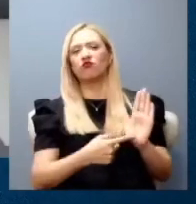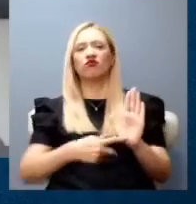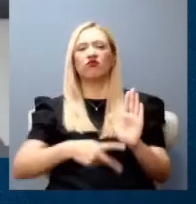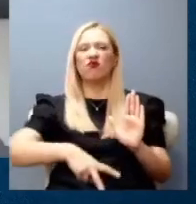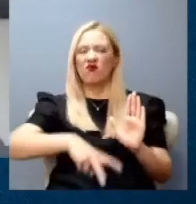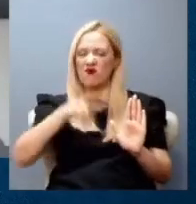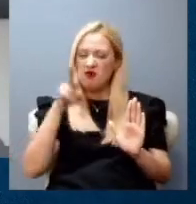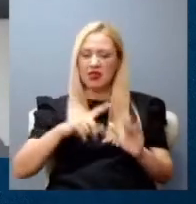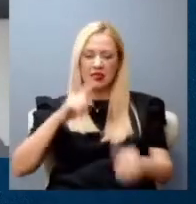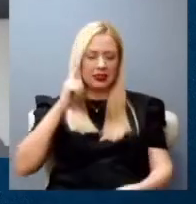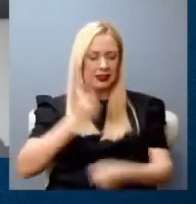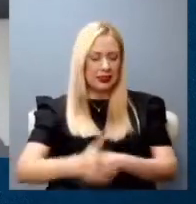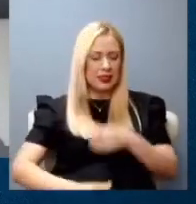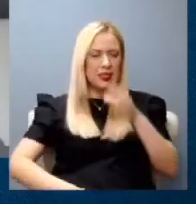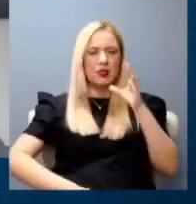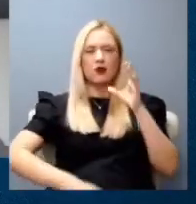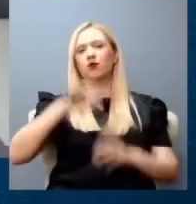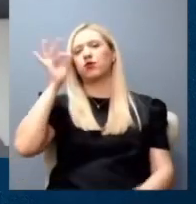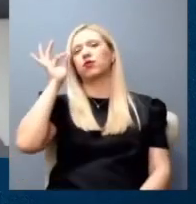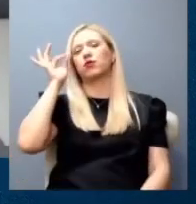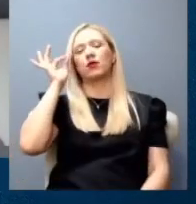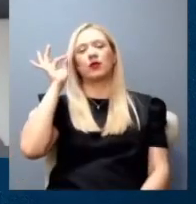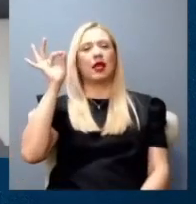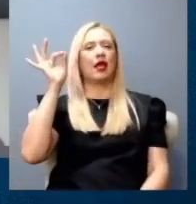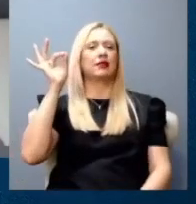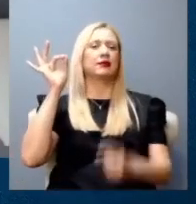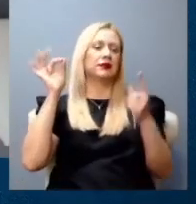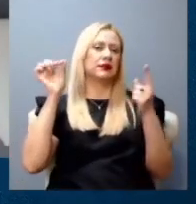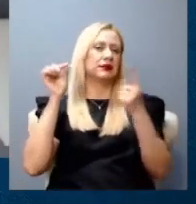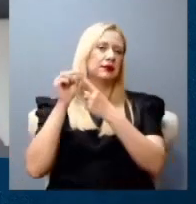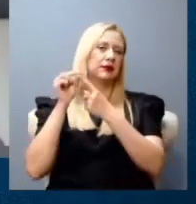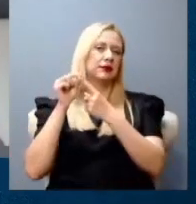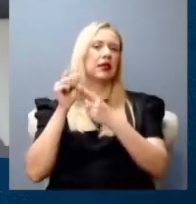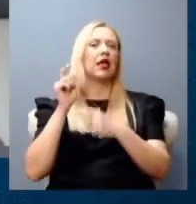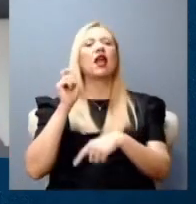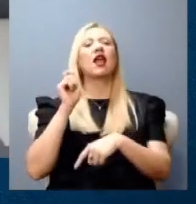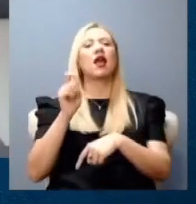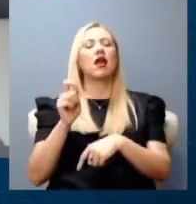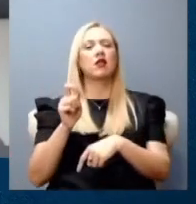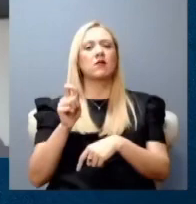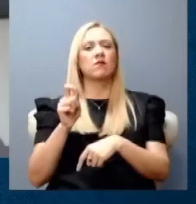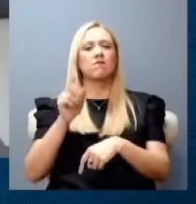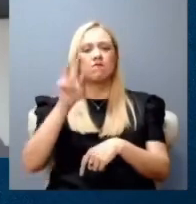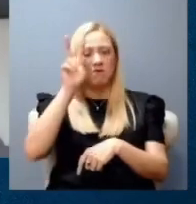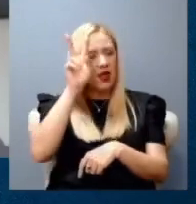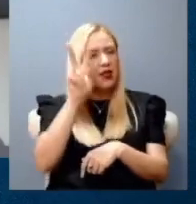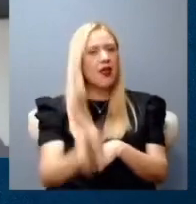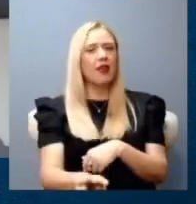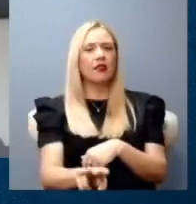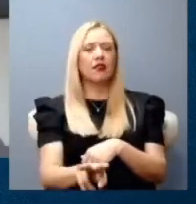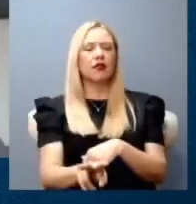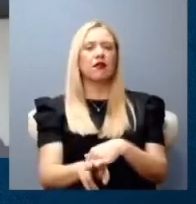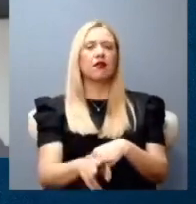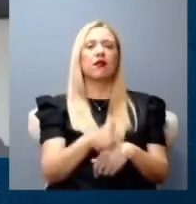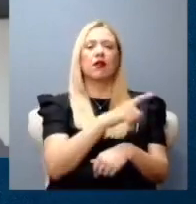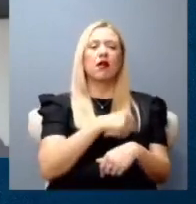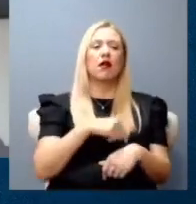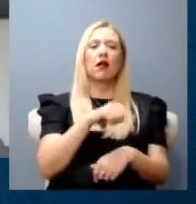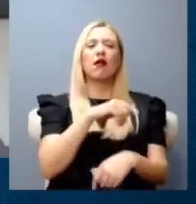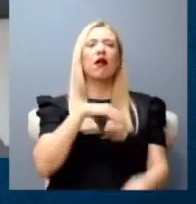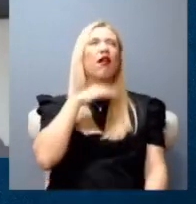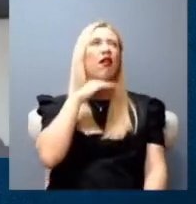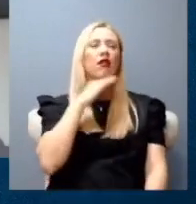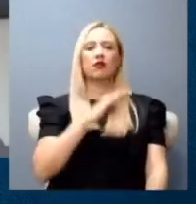el principio central de la Jurisdicción Especial para la Paz es a mayor verdad, menor punibilidad. Es decir, hay